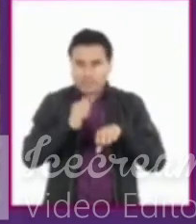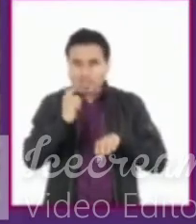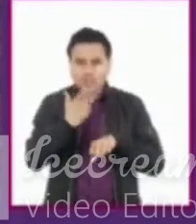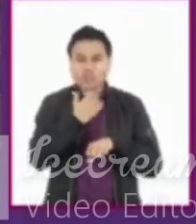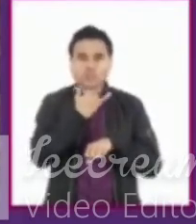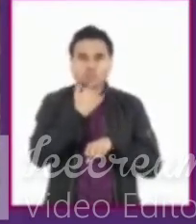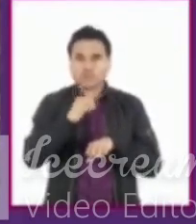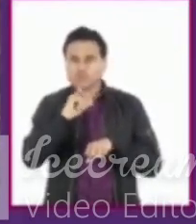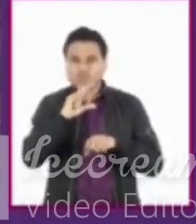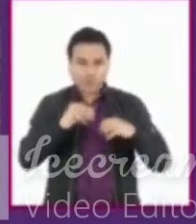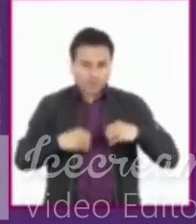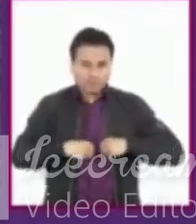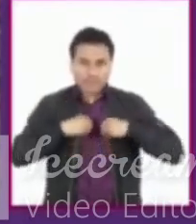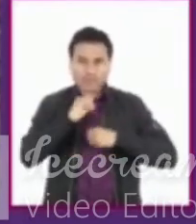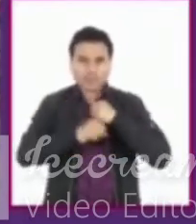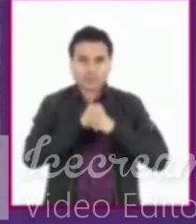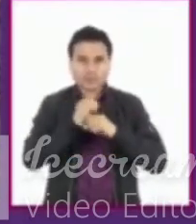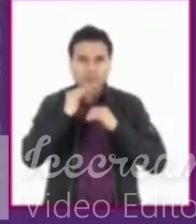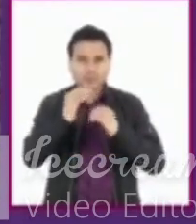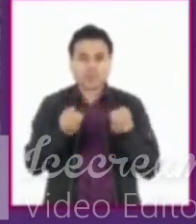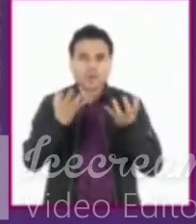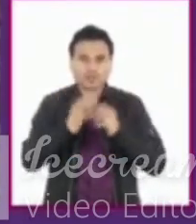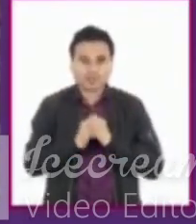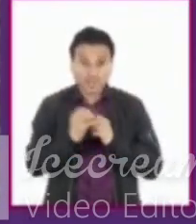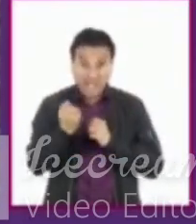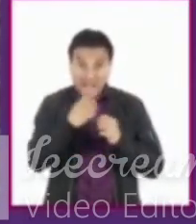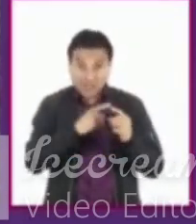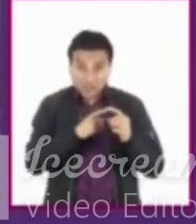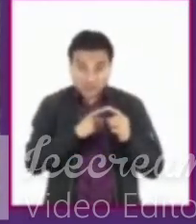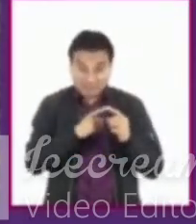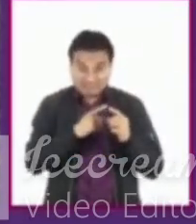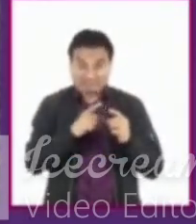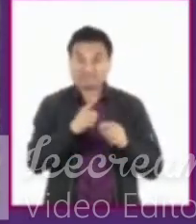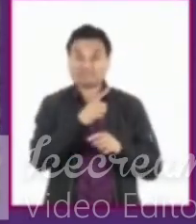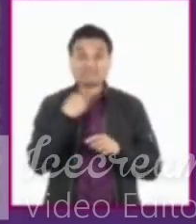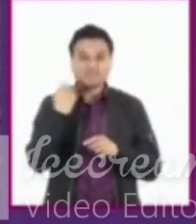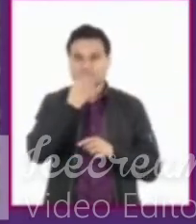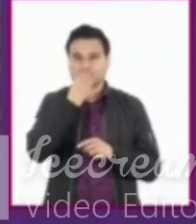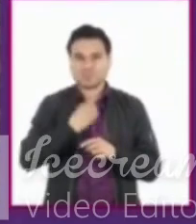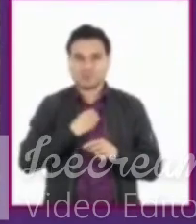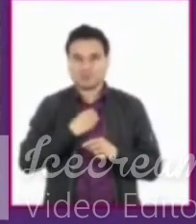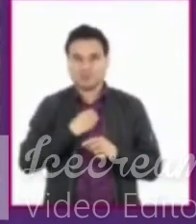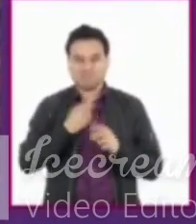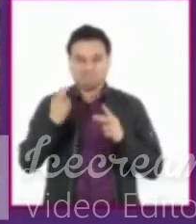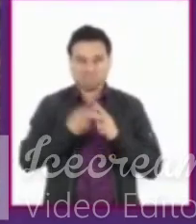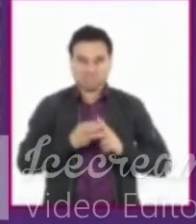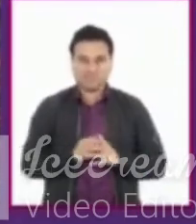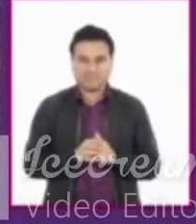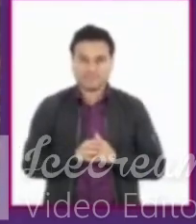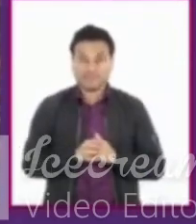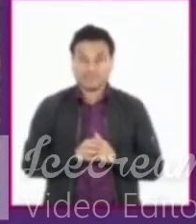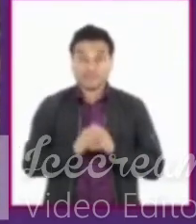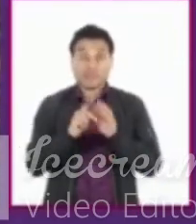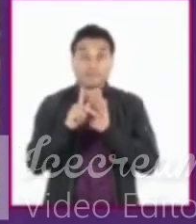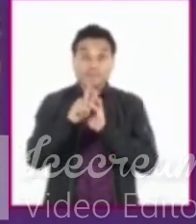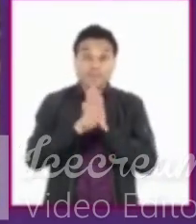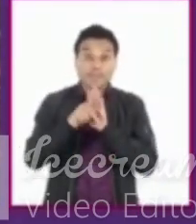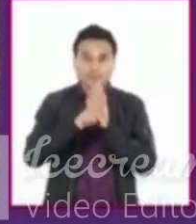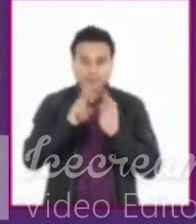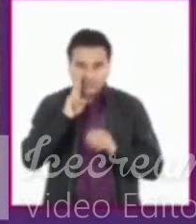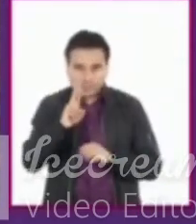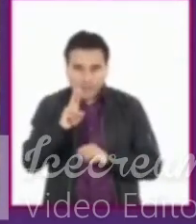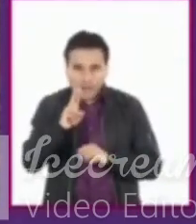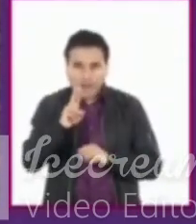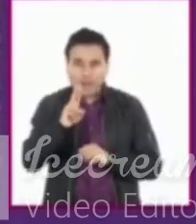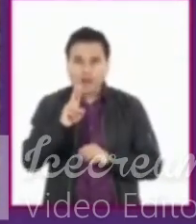y cuánto tiempo vivirán. Quienes no la pasan son relegados. La película nos hace reflexionar sobre las consecuencias de determinar el